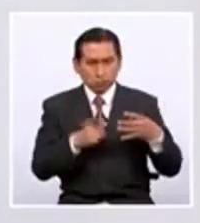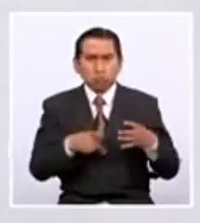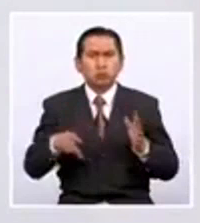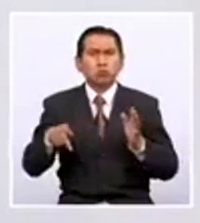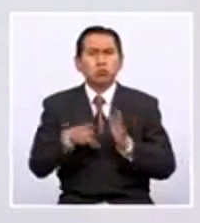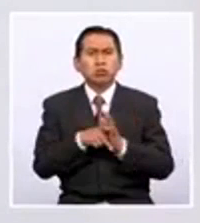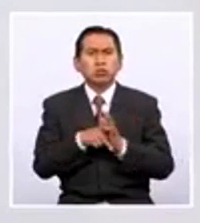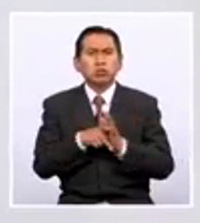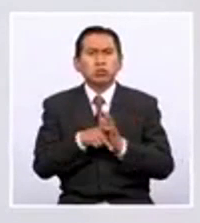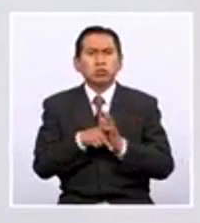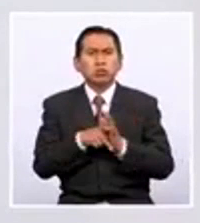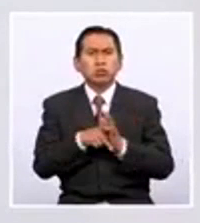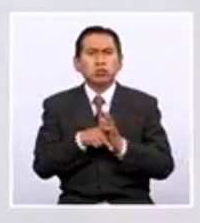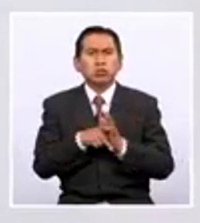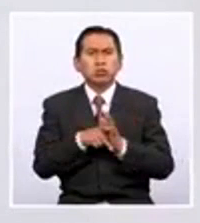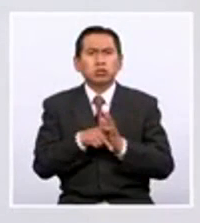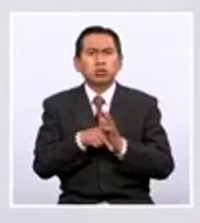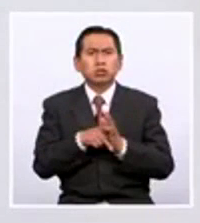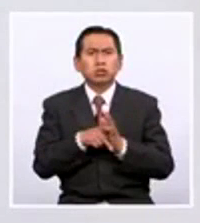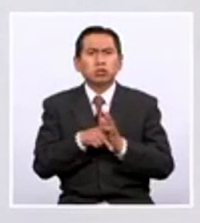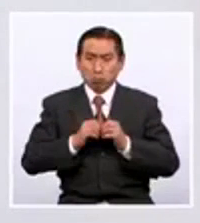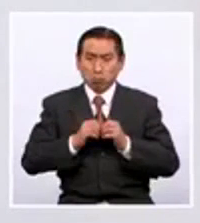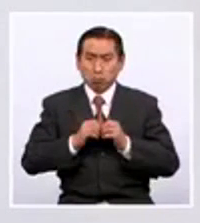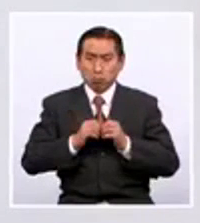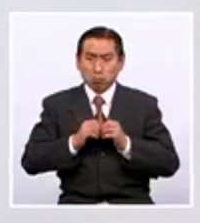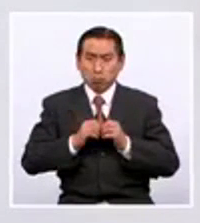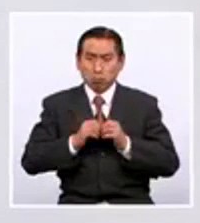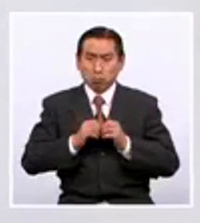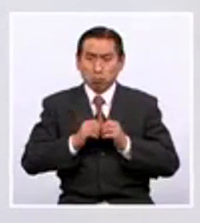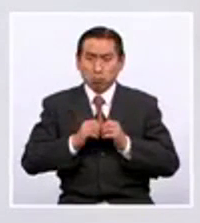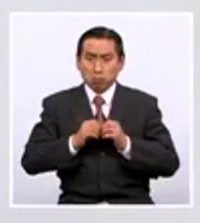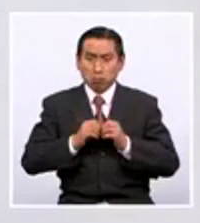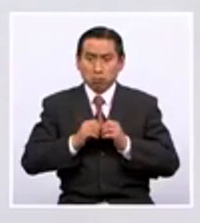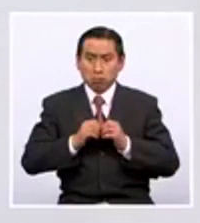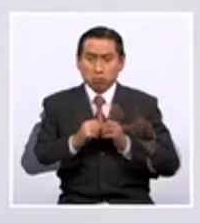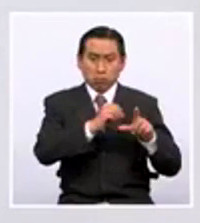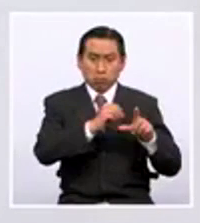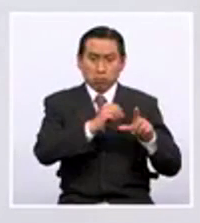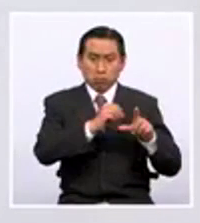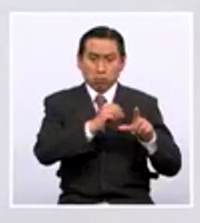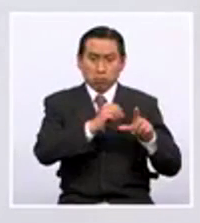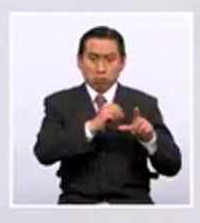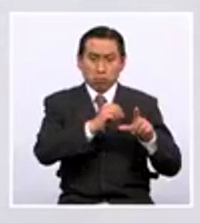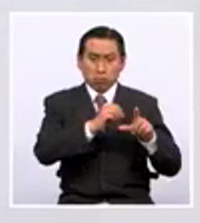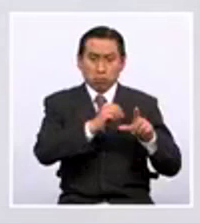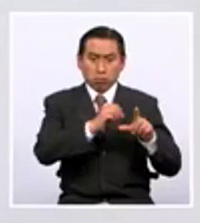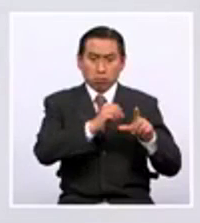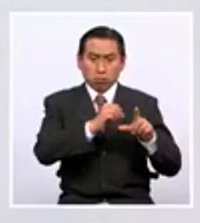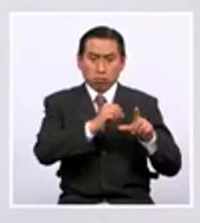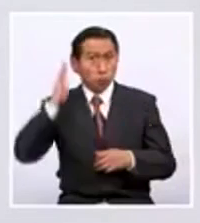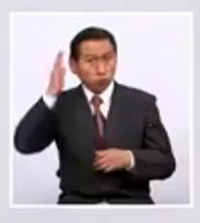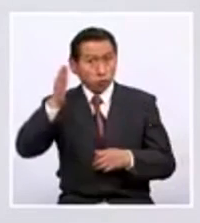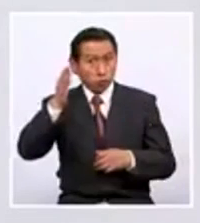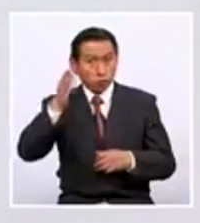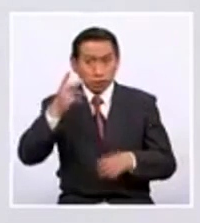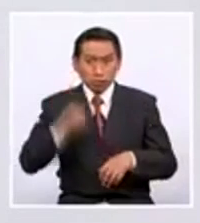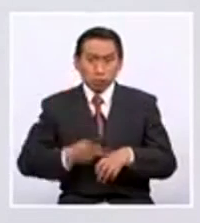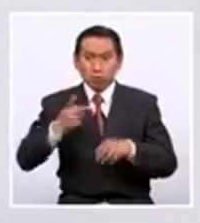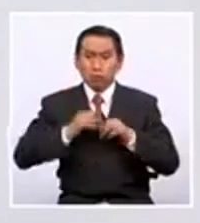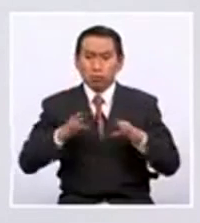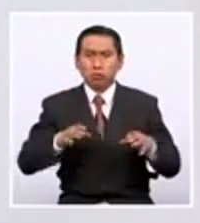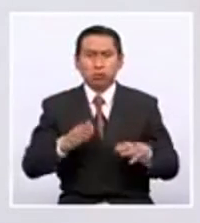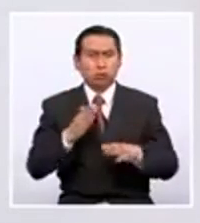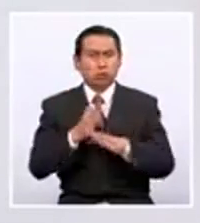para evitar un rebrote o una escalada que nos puede llevar a una segunda ola.